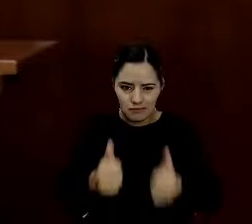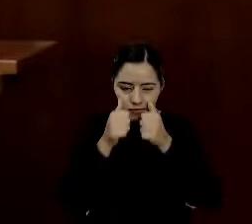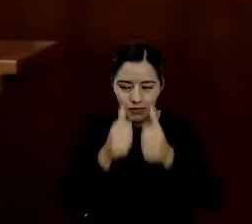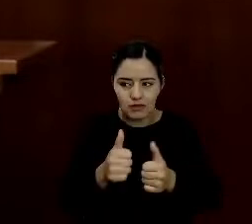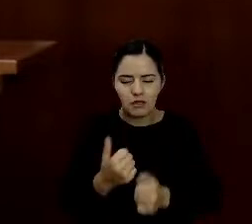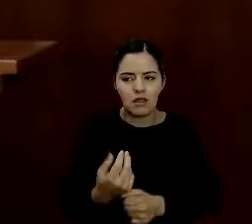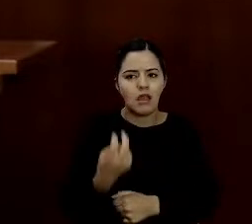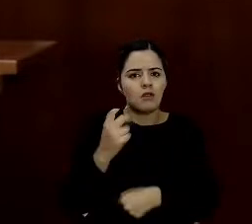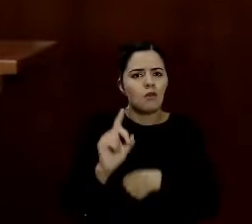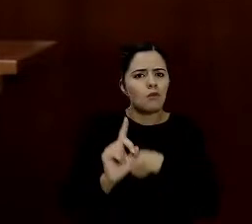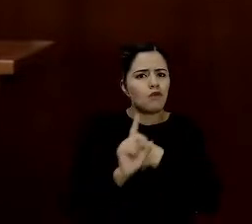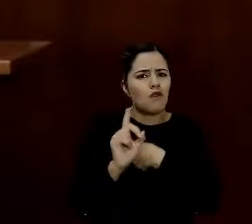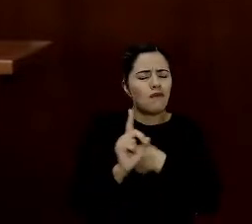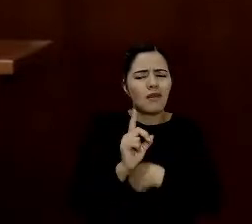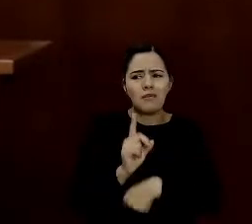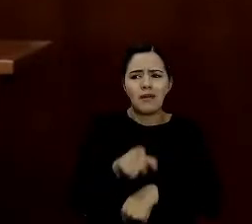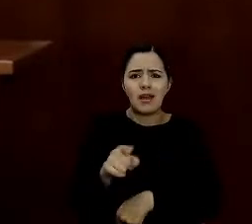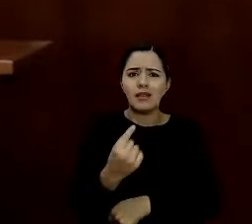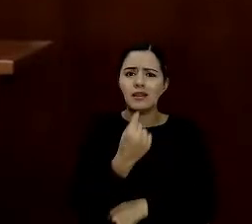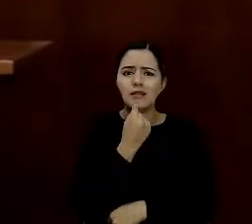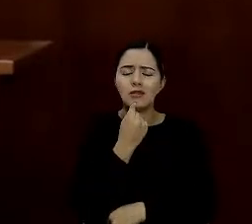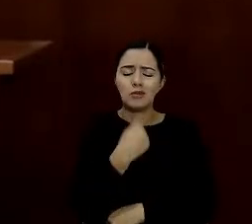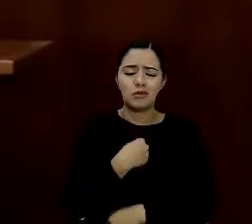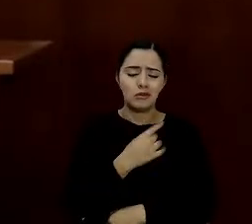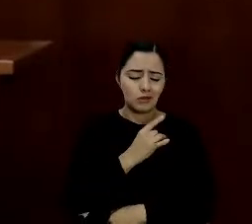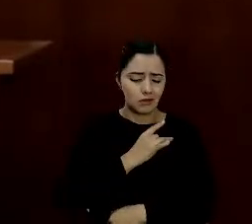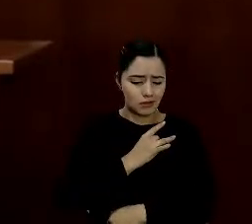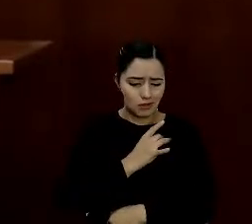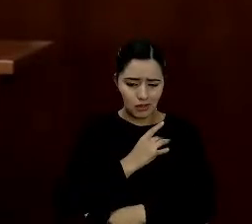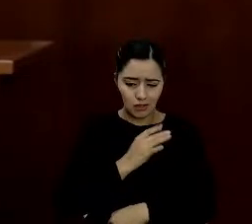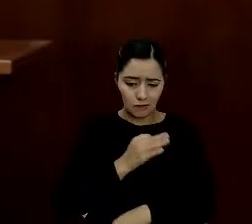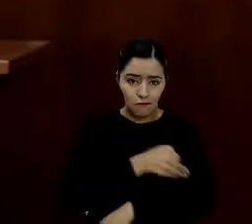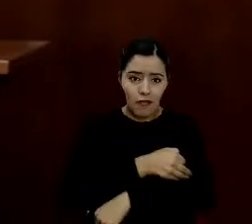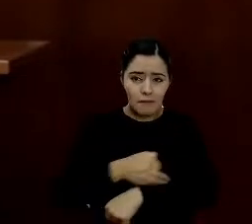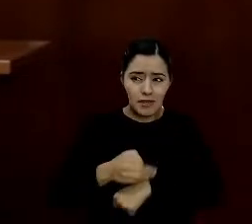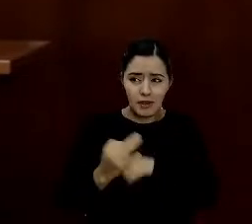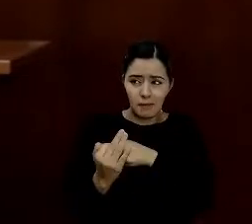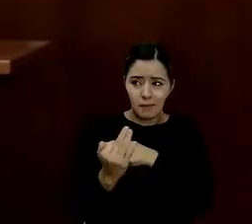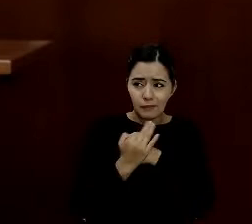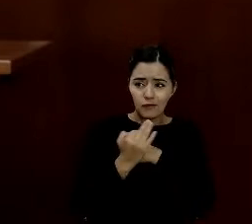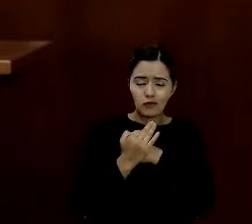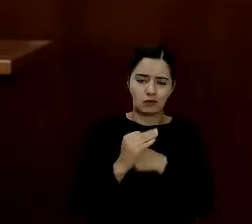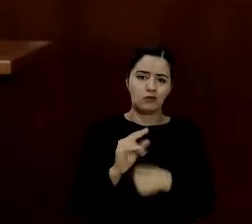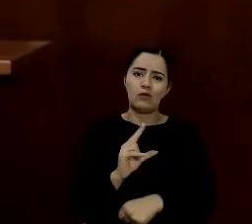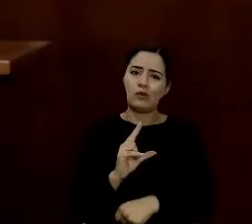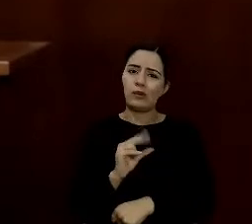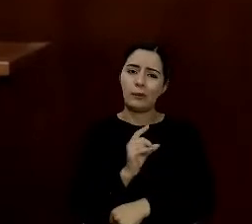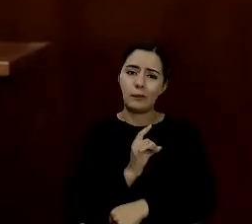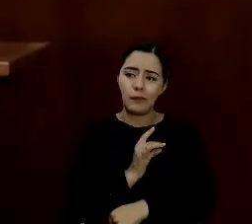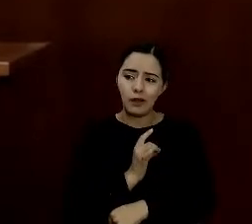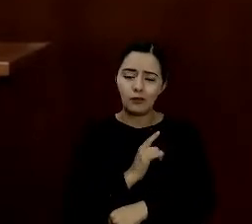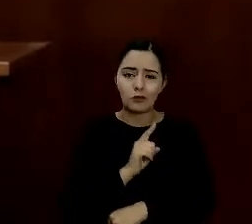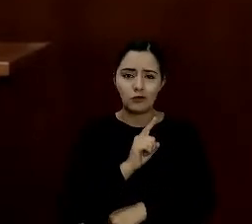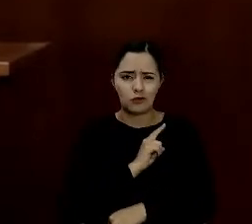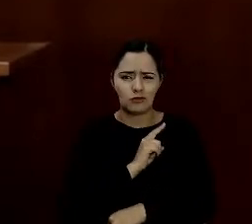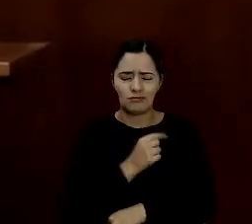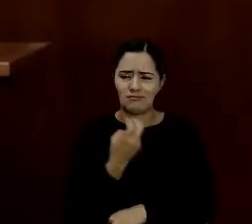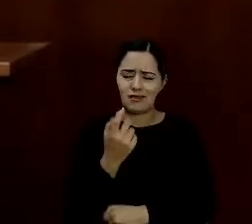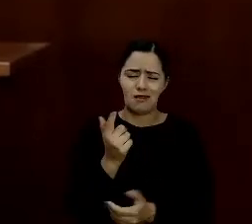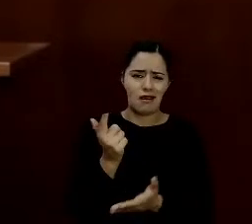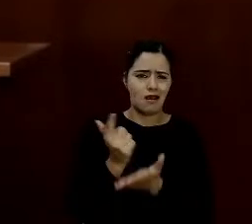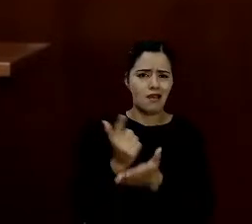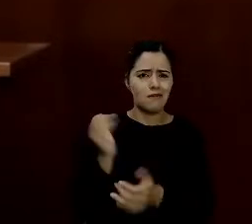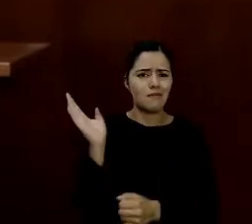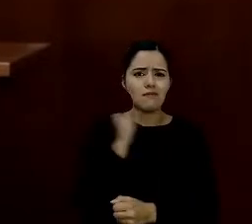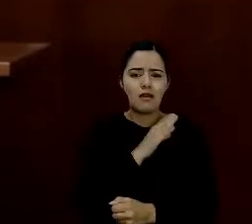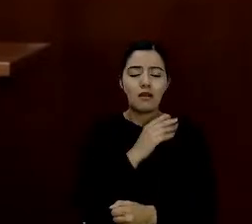que el mismo niño no sienta seguridad dentro del seno familiar por lo tanto señor presidente apelo señor